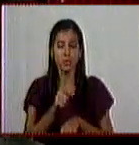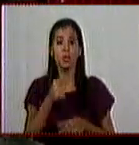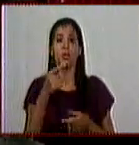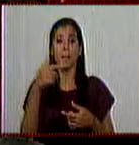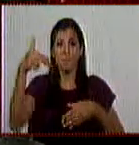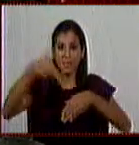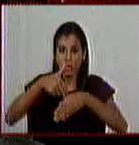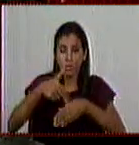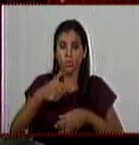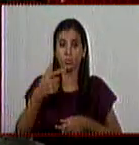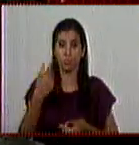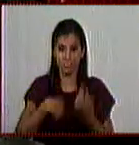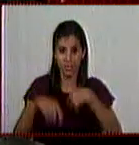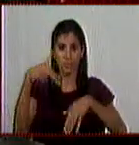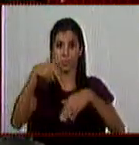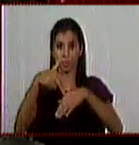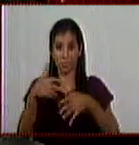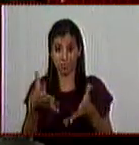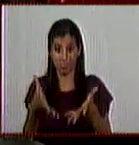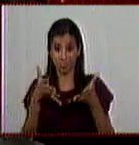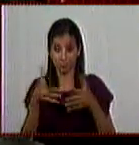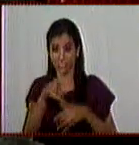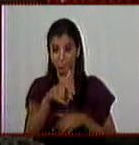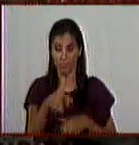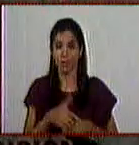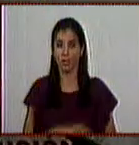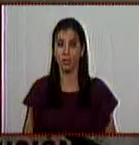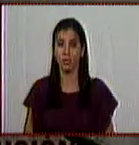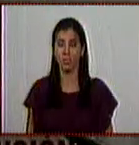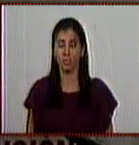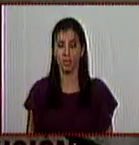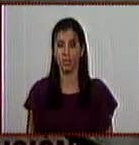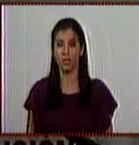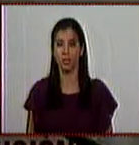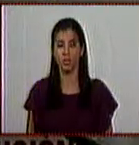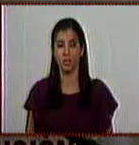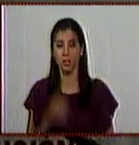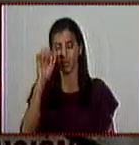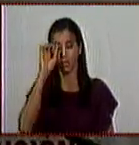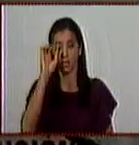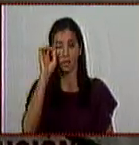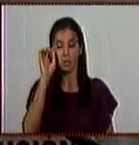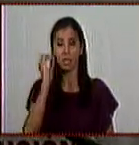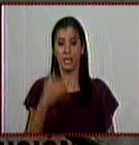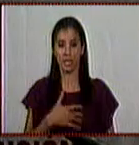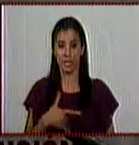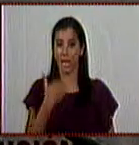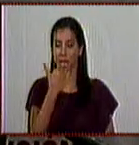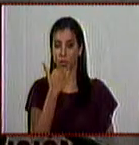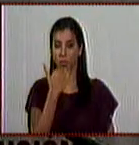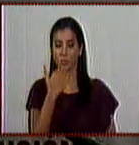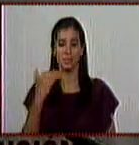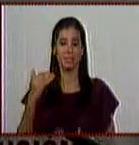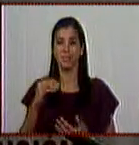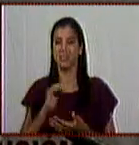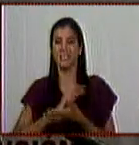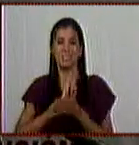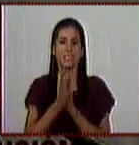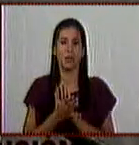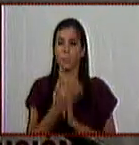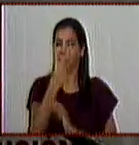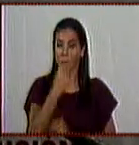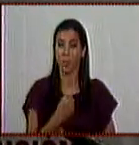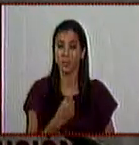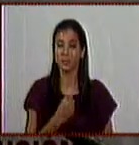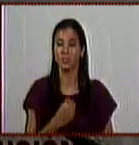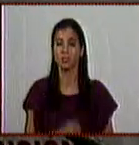avanzar en una Revolución que nos permita sacar a nuestro pueblo de la y poder construir una sociedad para el